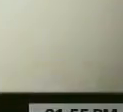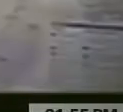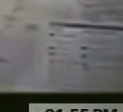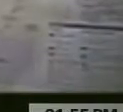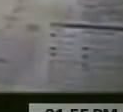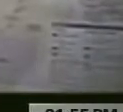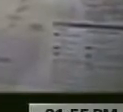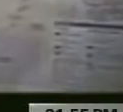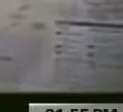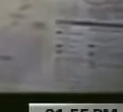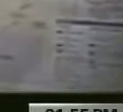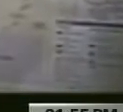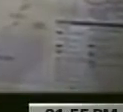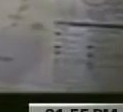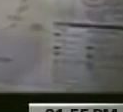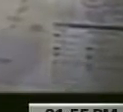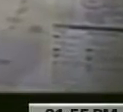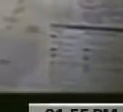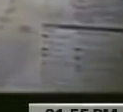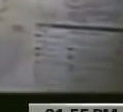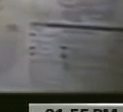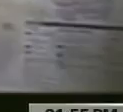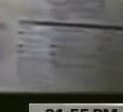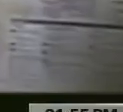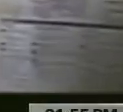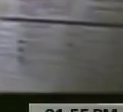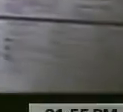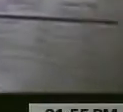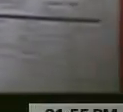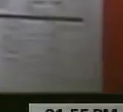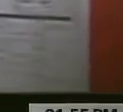recursos. Estamos hablando de un gran eje de desarrollo